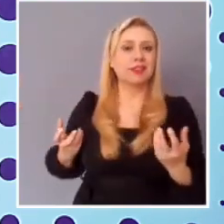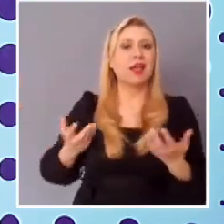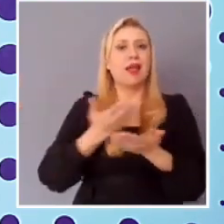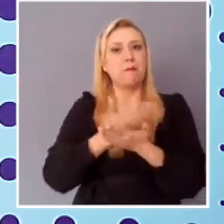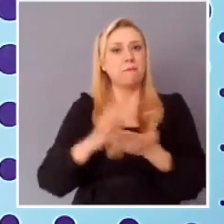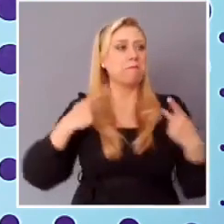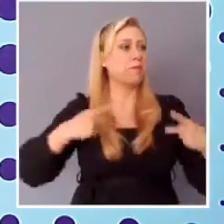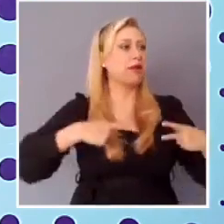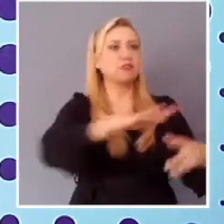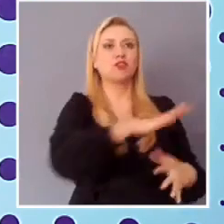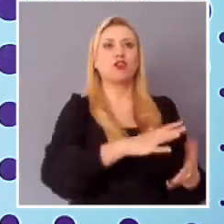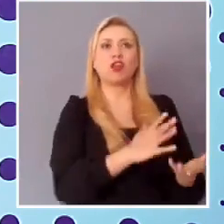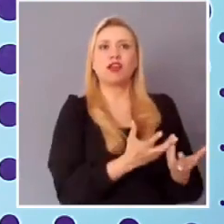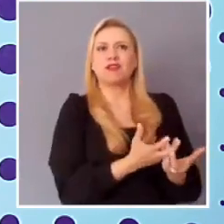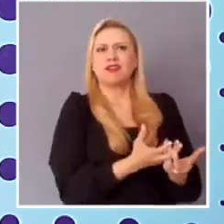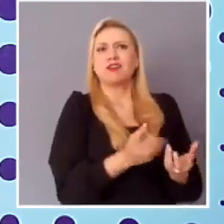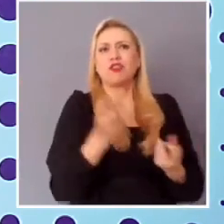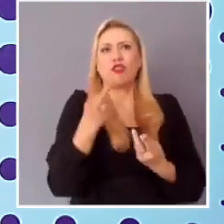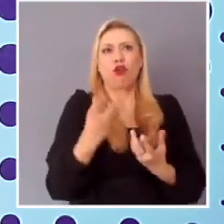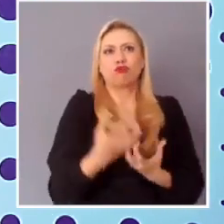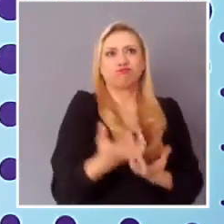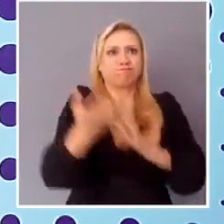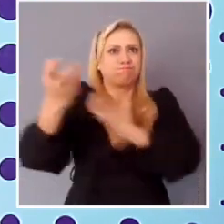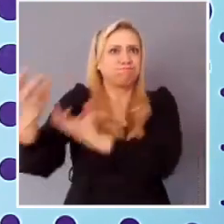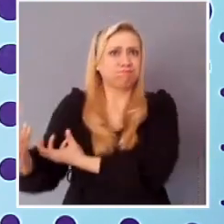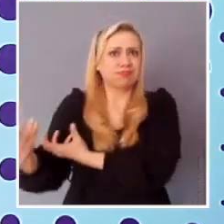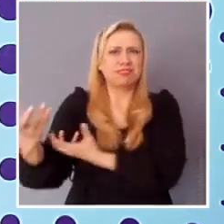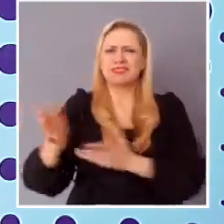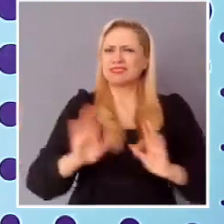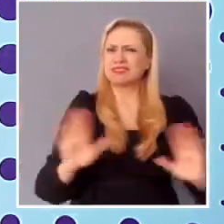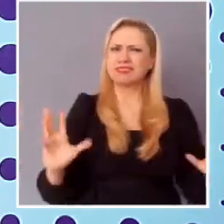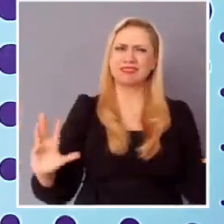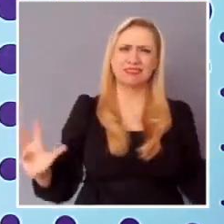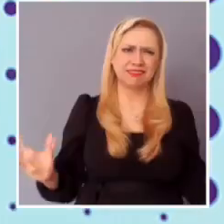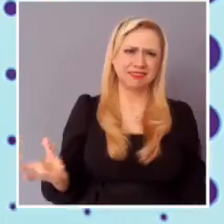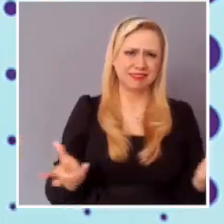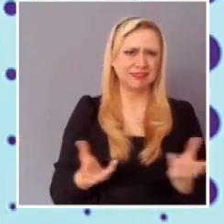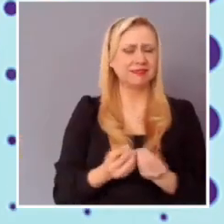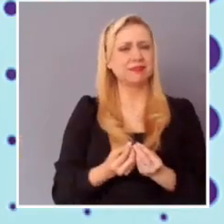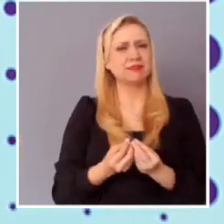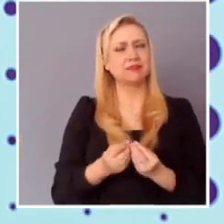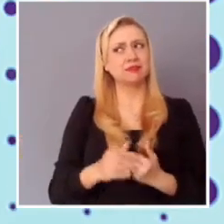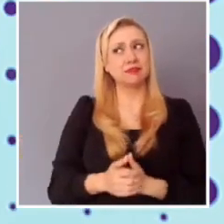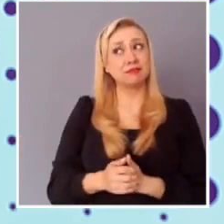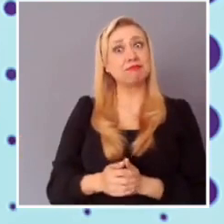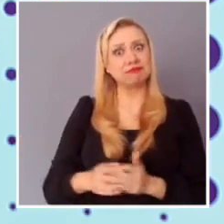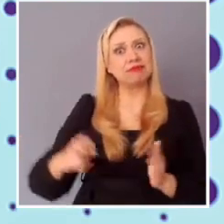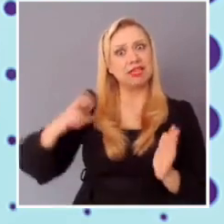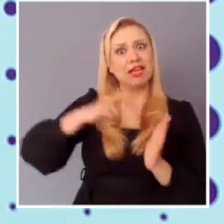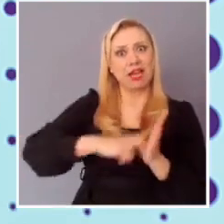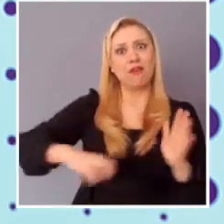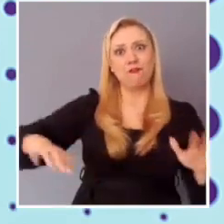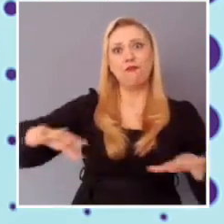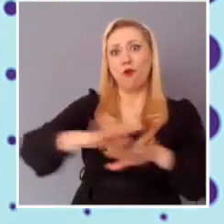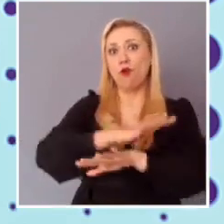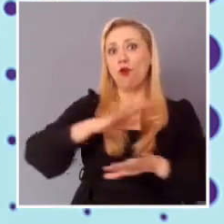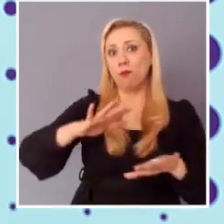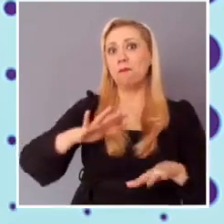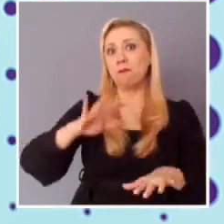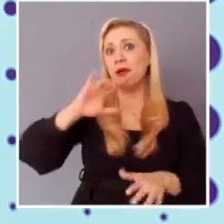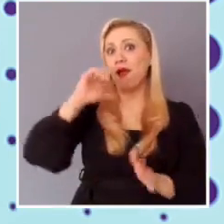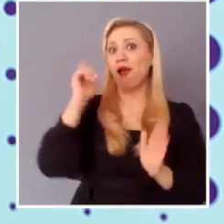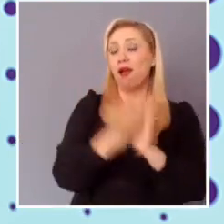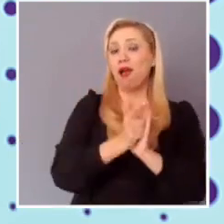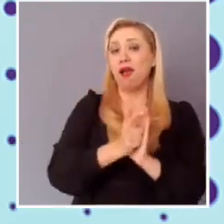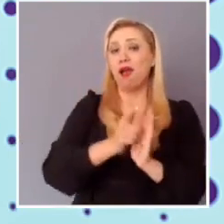y los aportes de esta nueva reforma. Pues sin duda parece, si no me equivoco, una ley, digamos, una reforma progresista en el sentido de reconocer